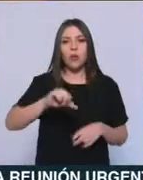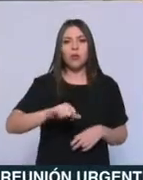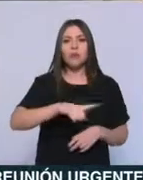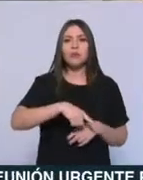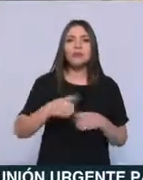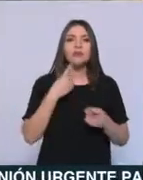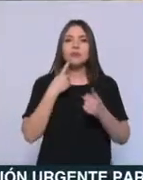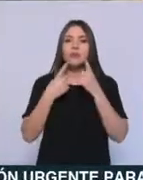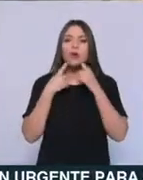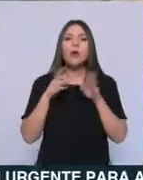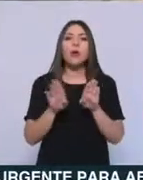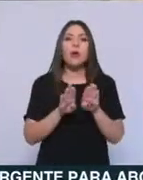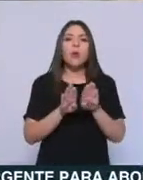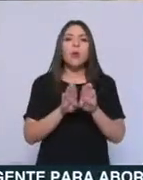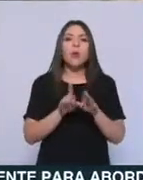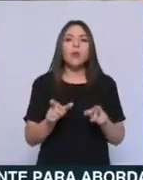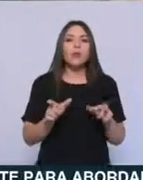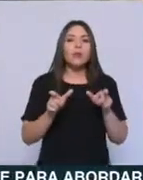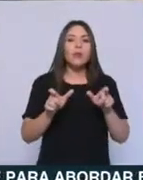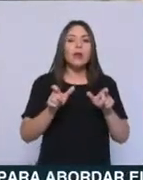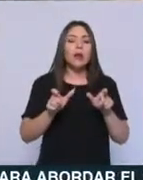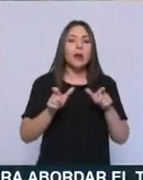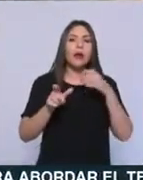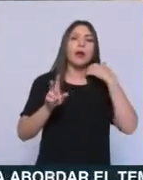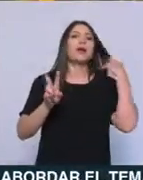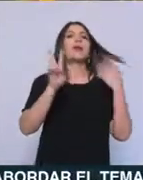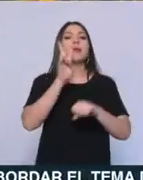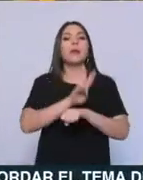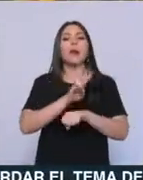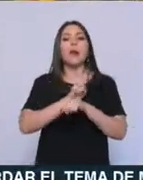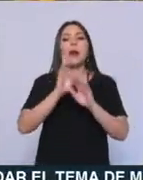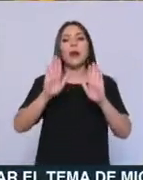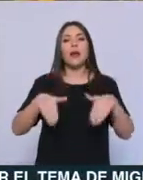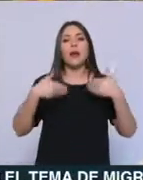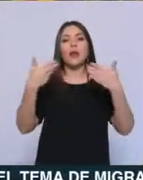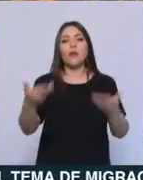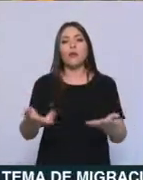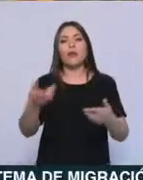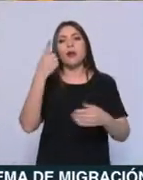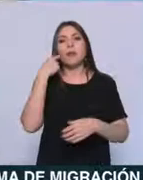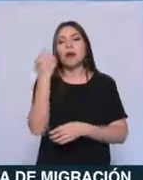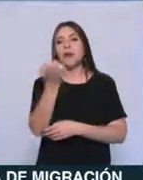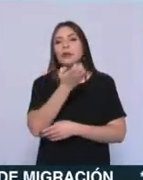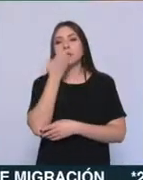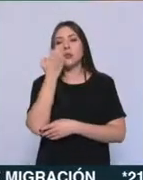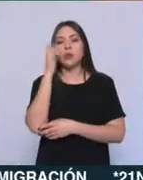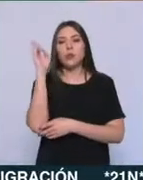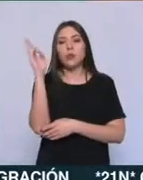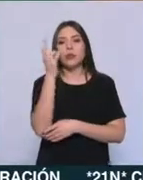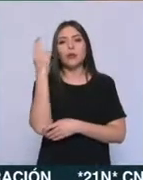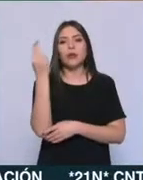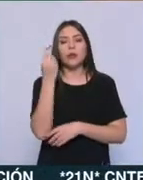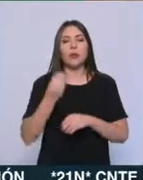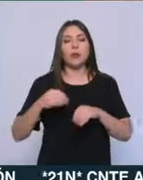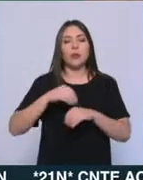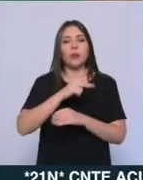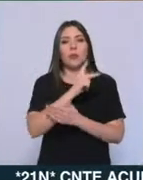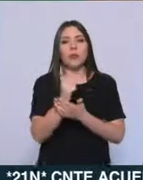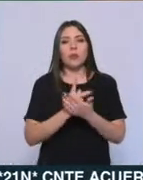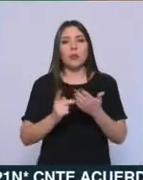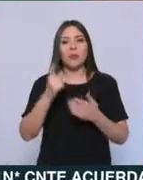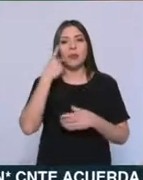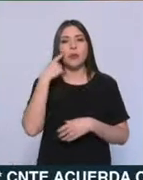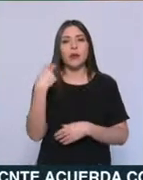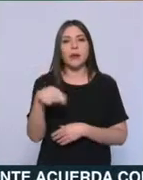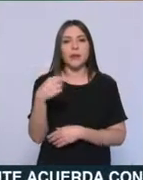de vigilancia y seguridad al exterior de los planteles universitarios con el programa Sendero Seguro. Hemos estado trabajando con